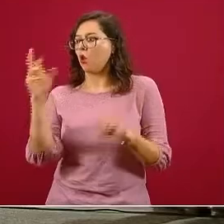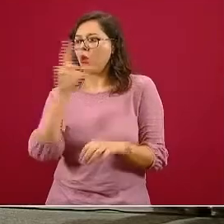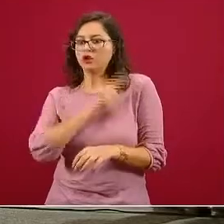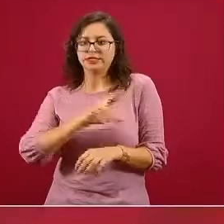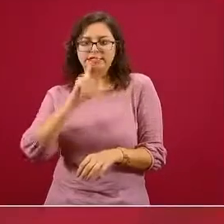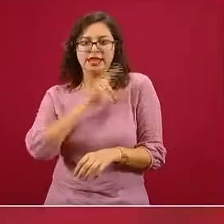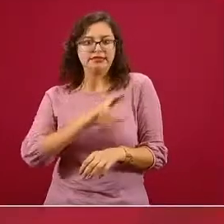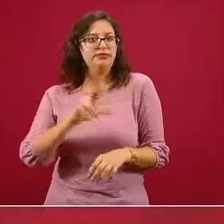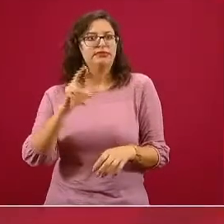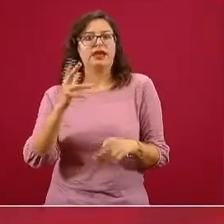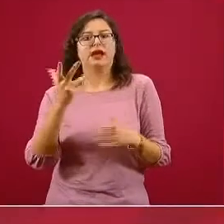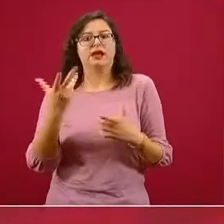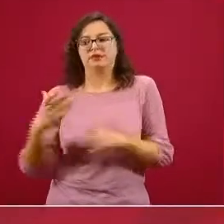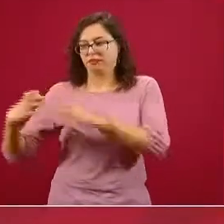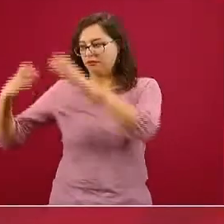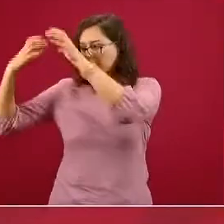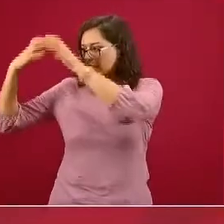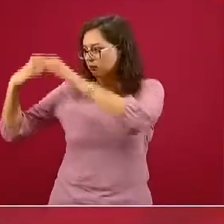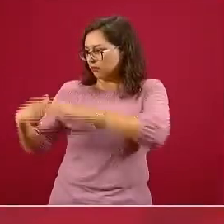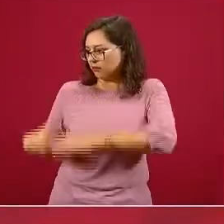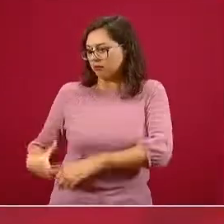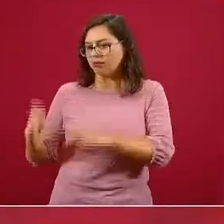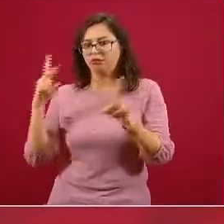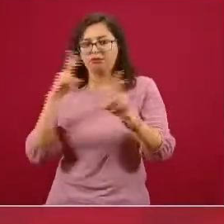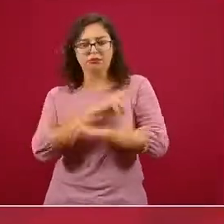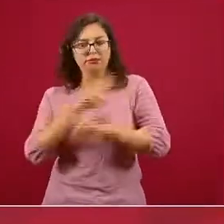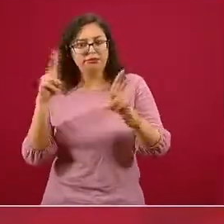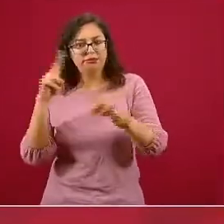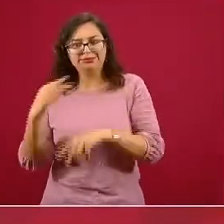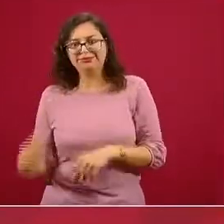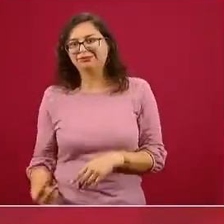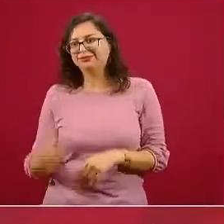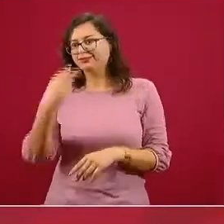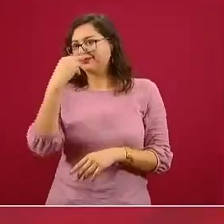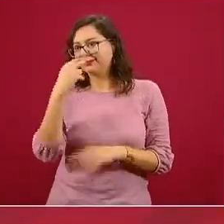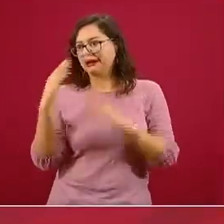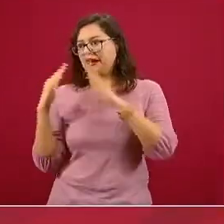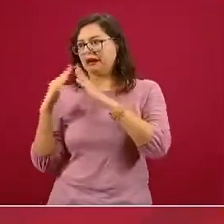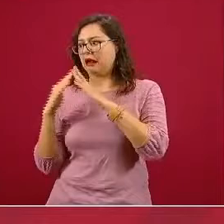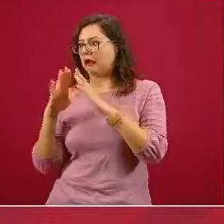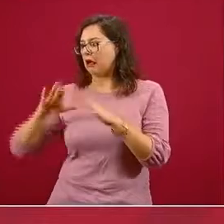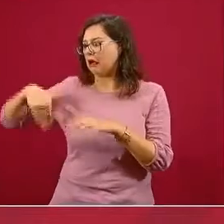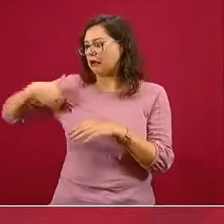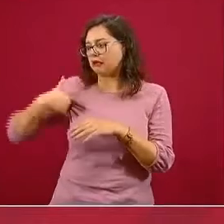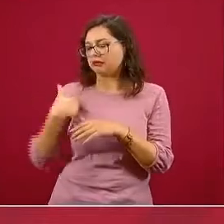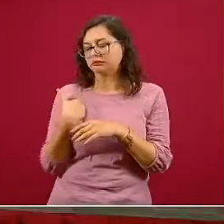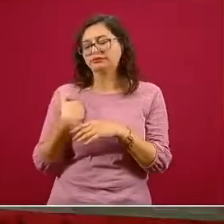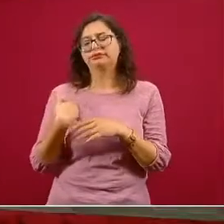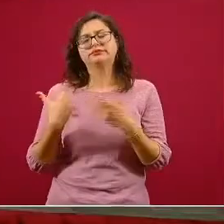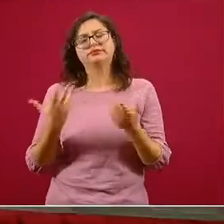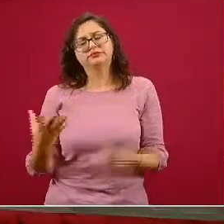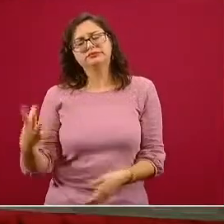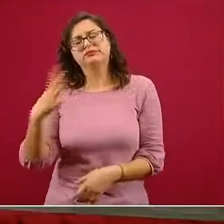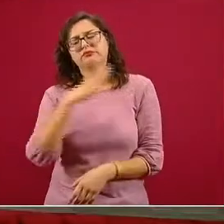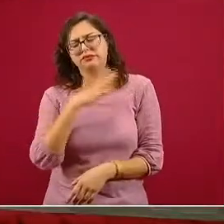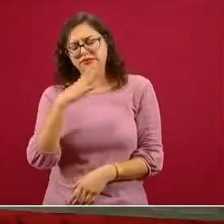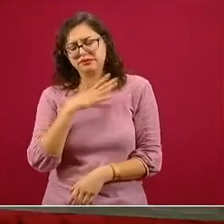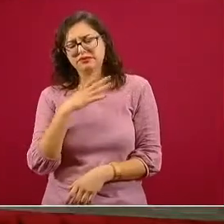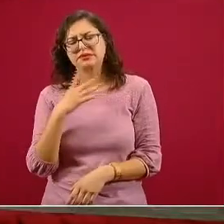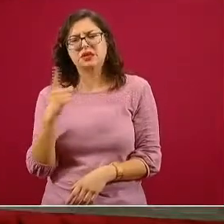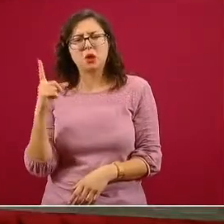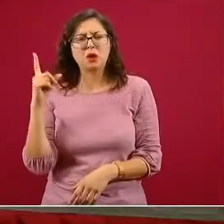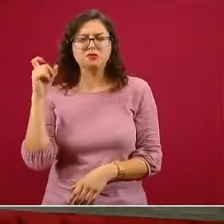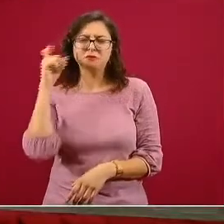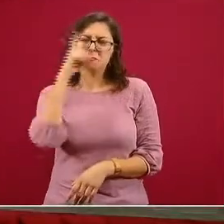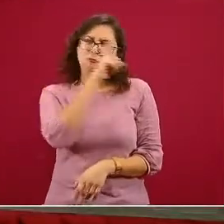de sobredemanda de tanques de oxígeno. Esto tiene varias implicaciones, mencionaré las comerciales y después